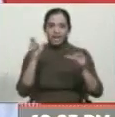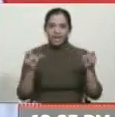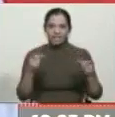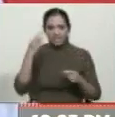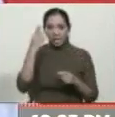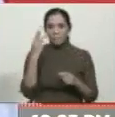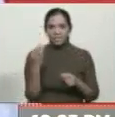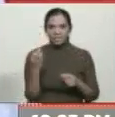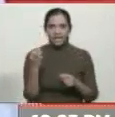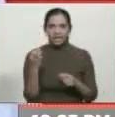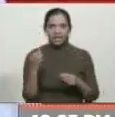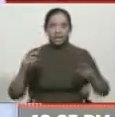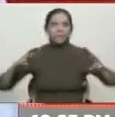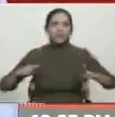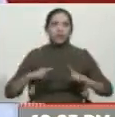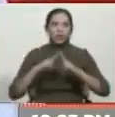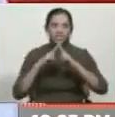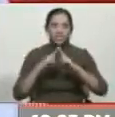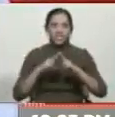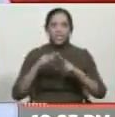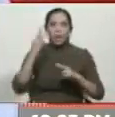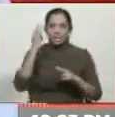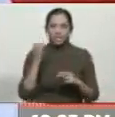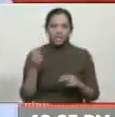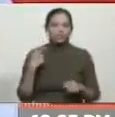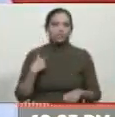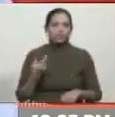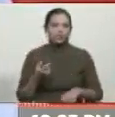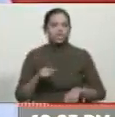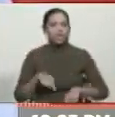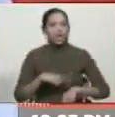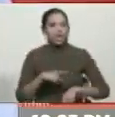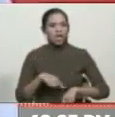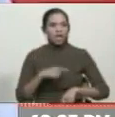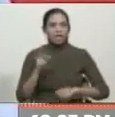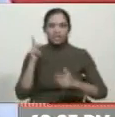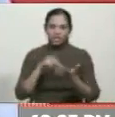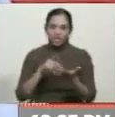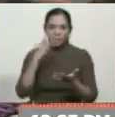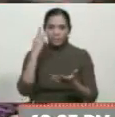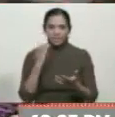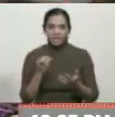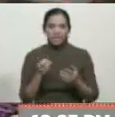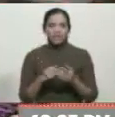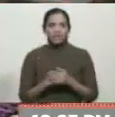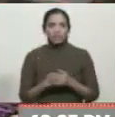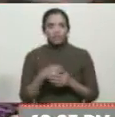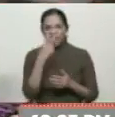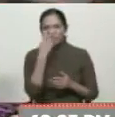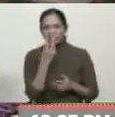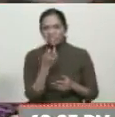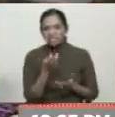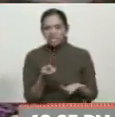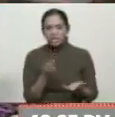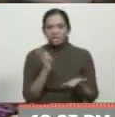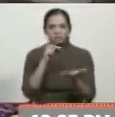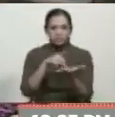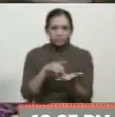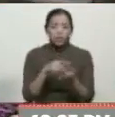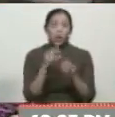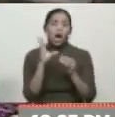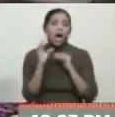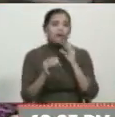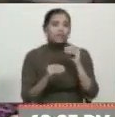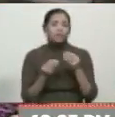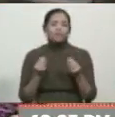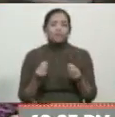Me reencontré hoy con Petare, tenía rato que no andaba por Petare, chicos. Un recorrido por allá, conversé con mucha gente